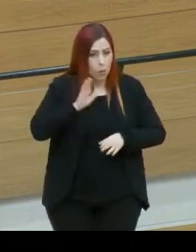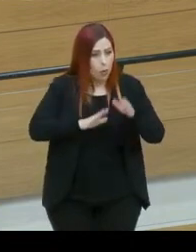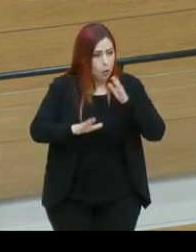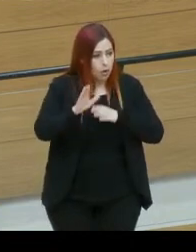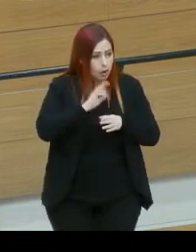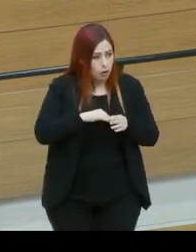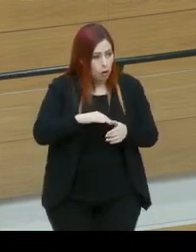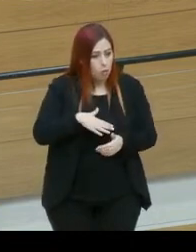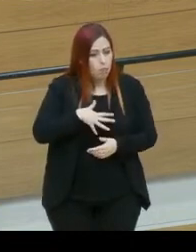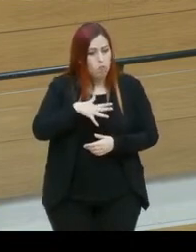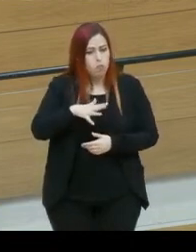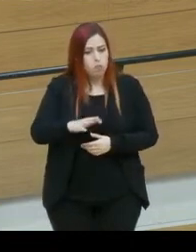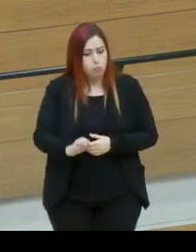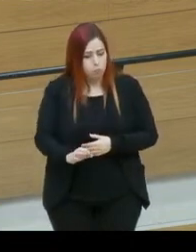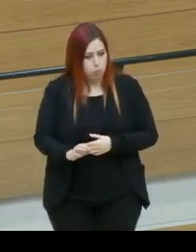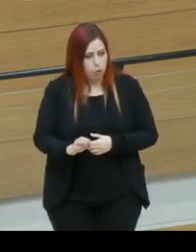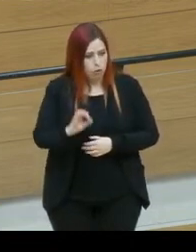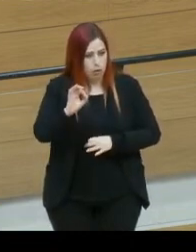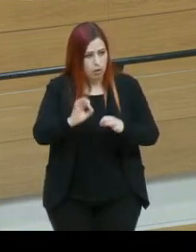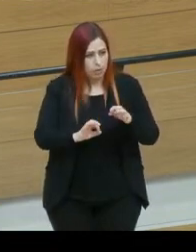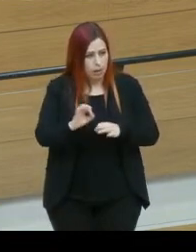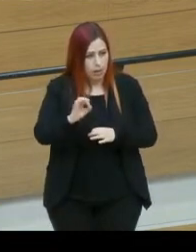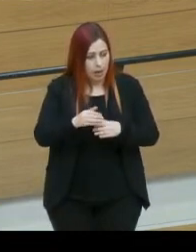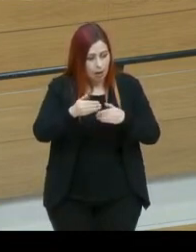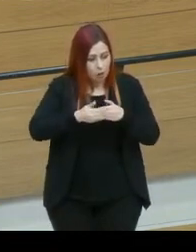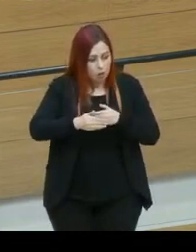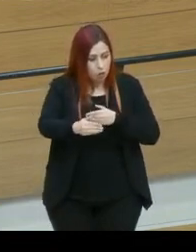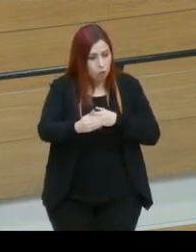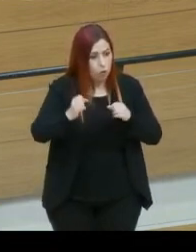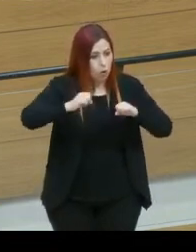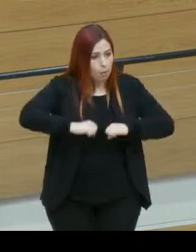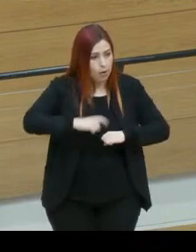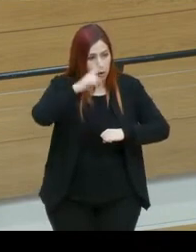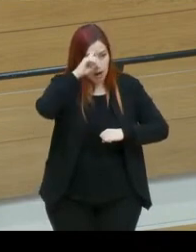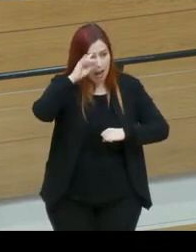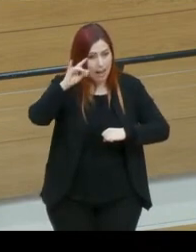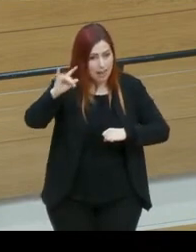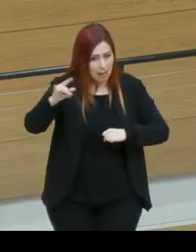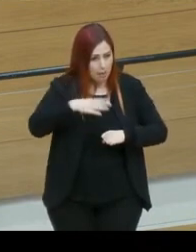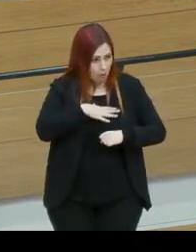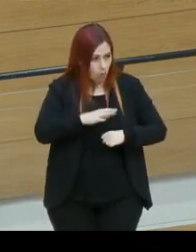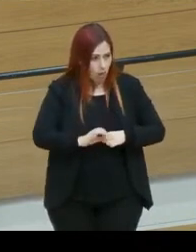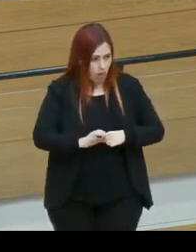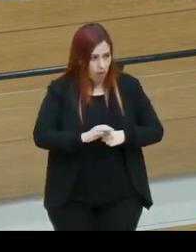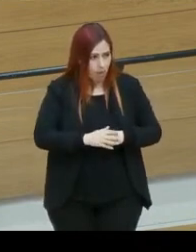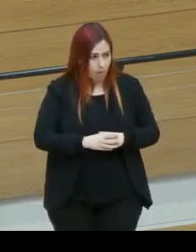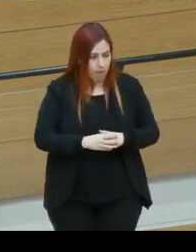aumenta la probabilidad de padecer Alzheimer en la edad adulta. Entonces,